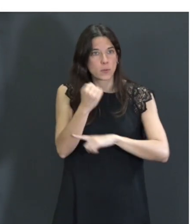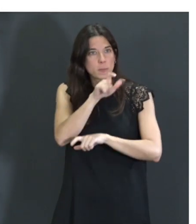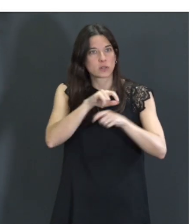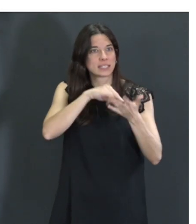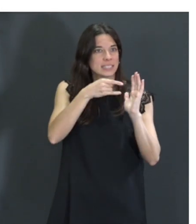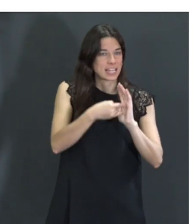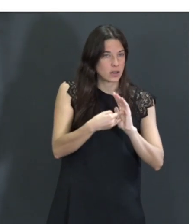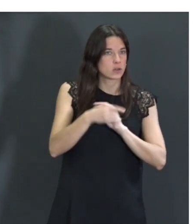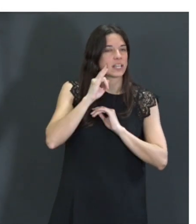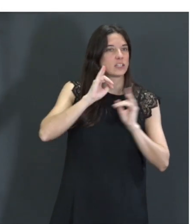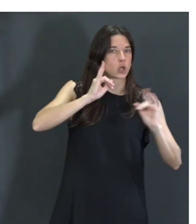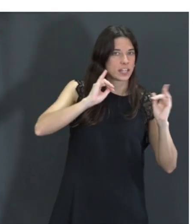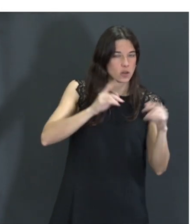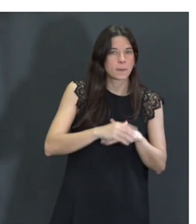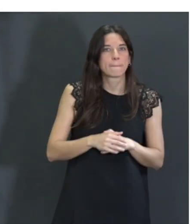de sonido,